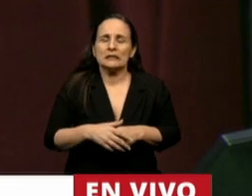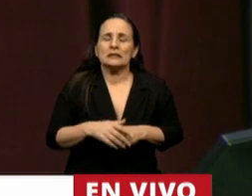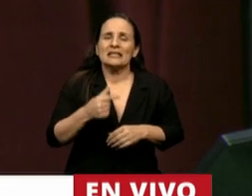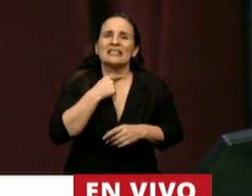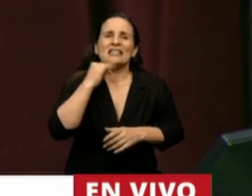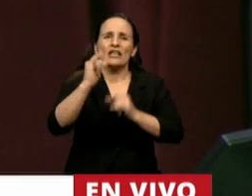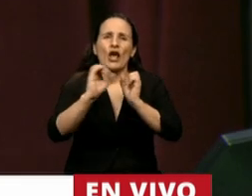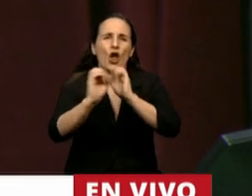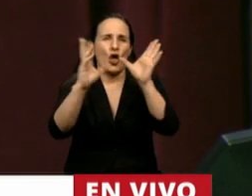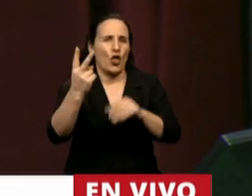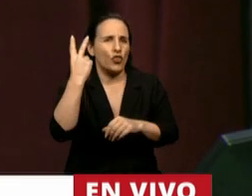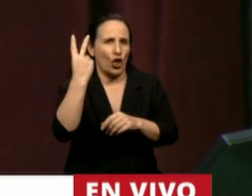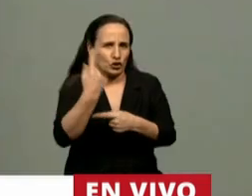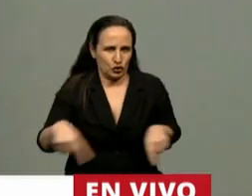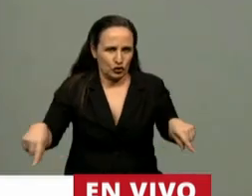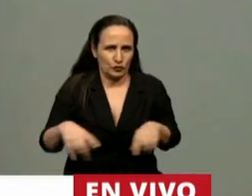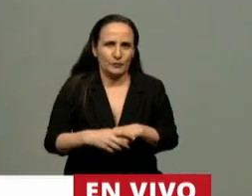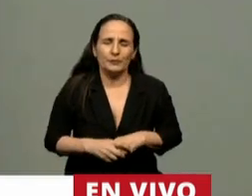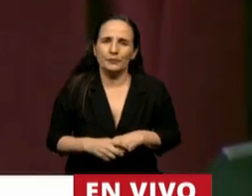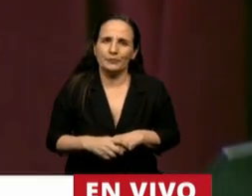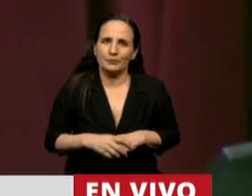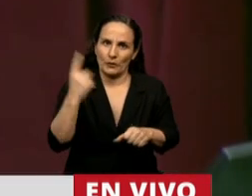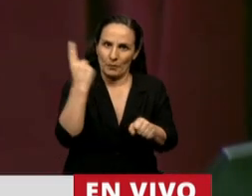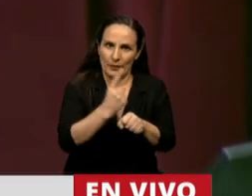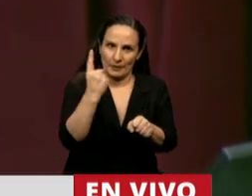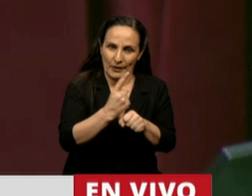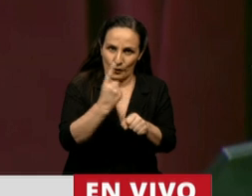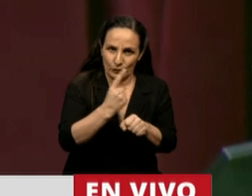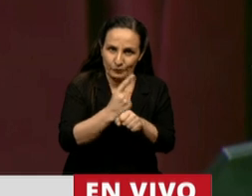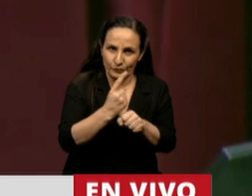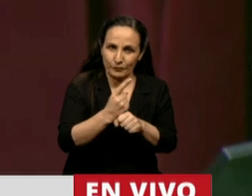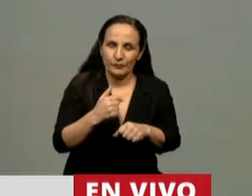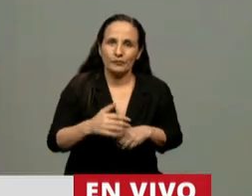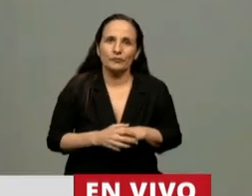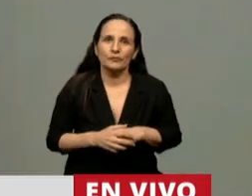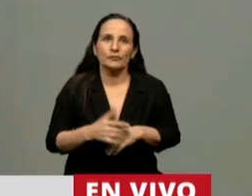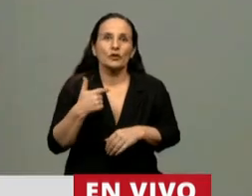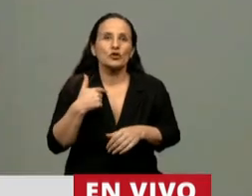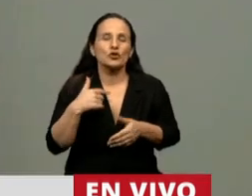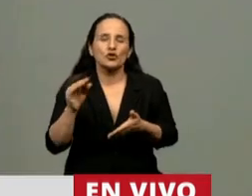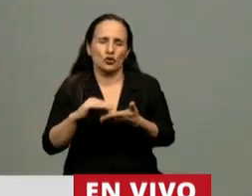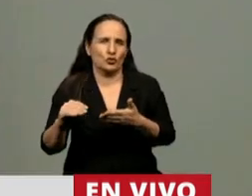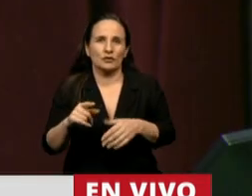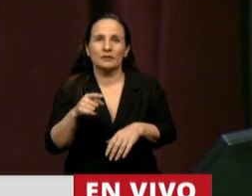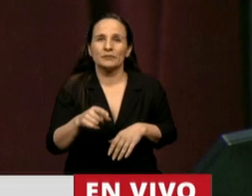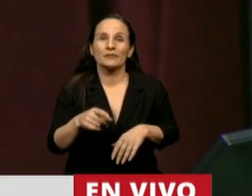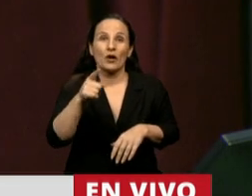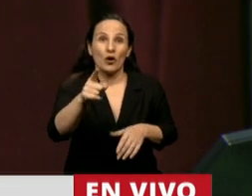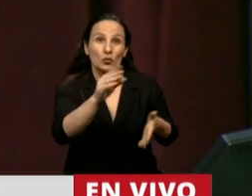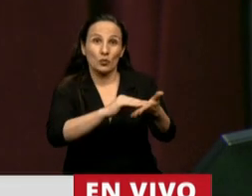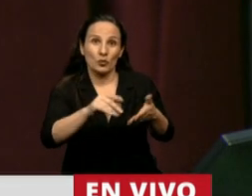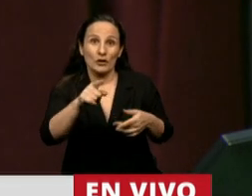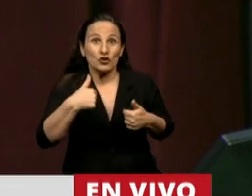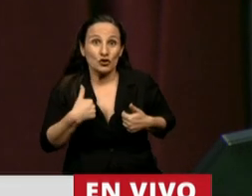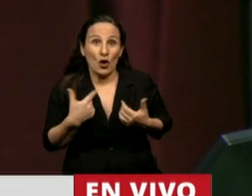cosas aclare n más primero yo le escribí al voy confesar que cada vez que usted usa la palabra